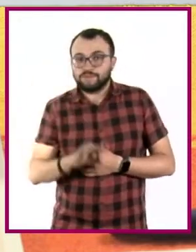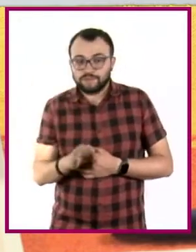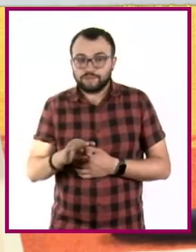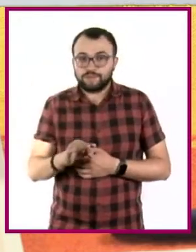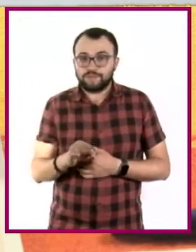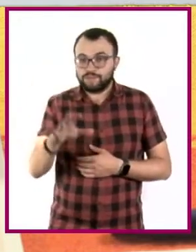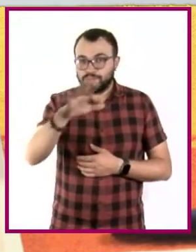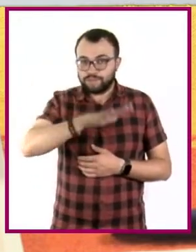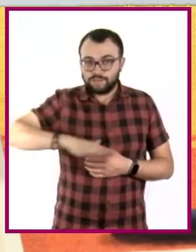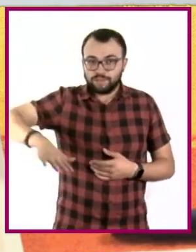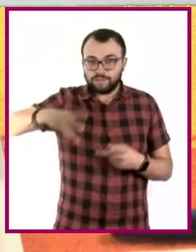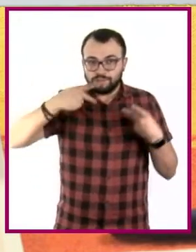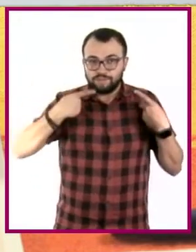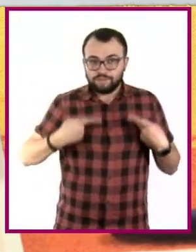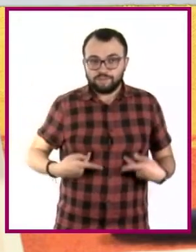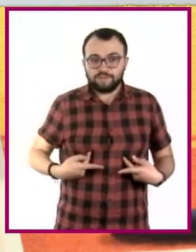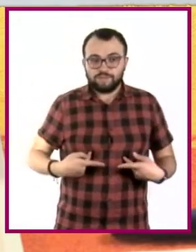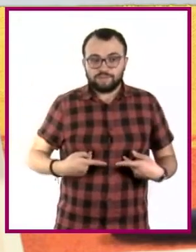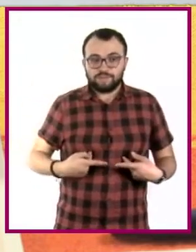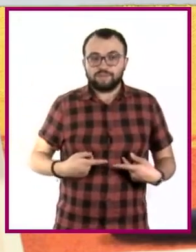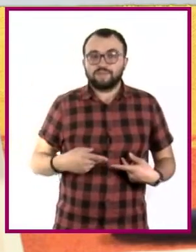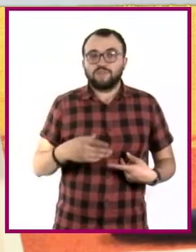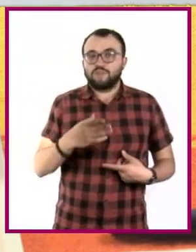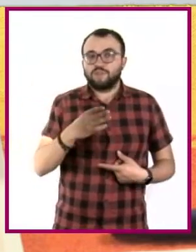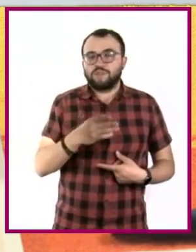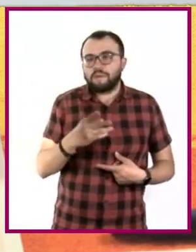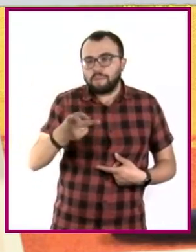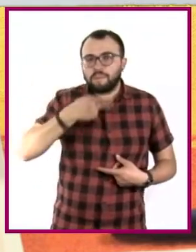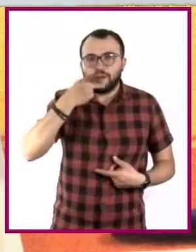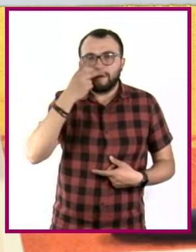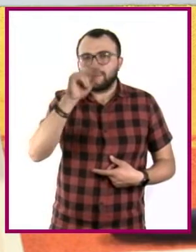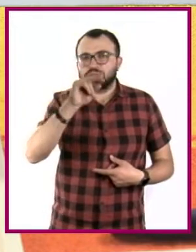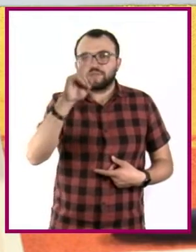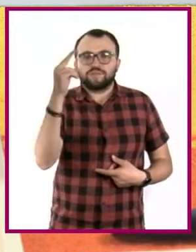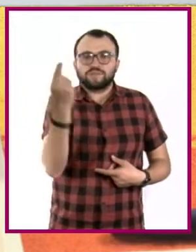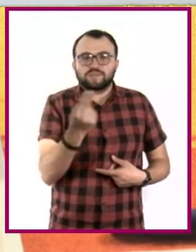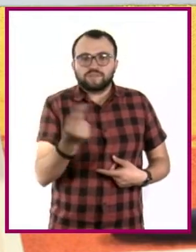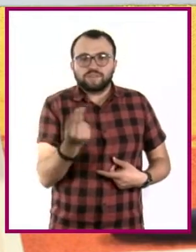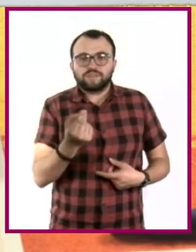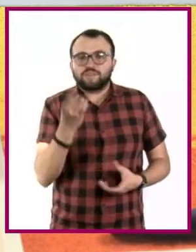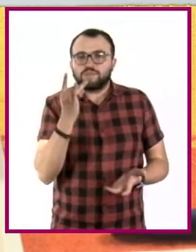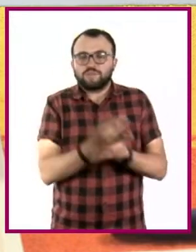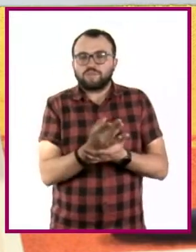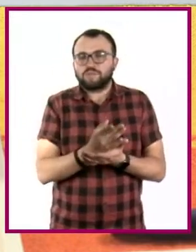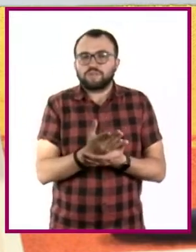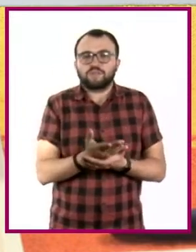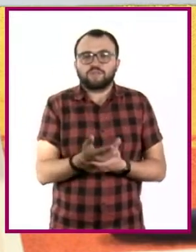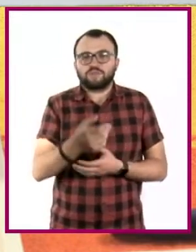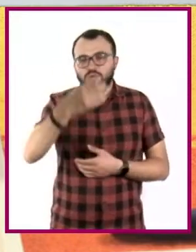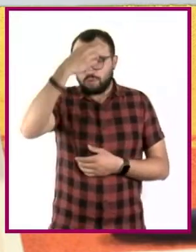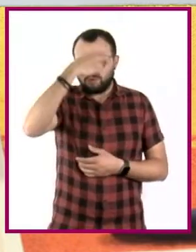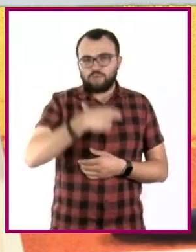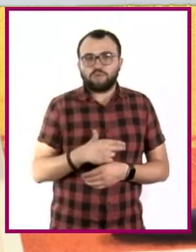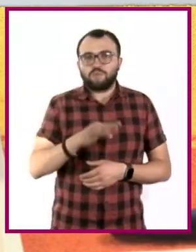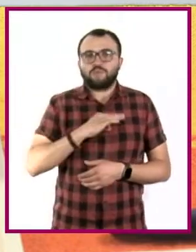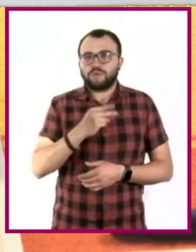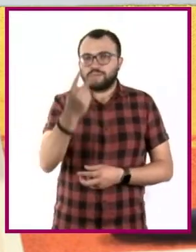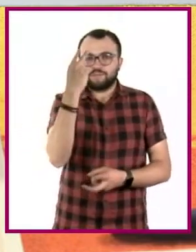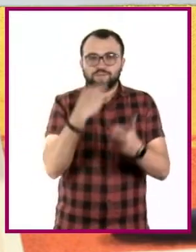de la capacidad de comunicación no verbal. ¿Sí? Esto es muy importante y